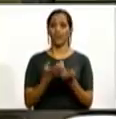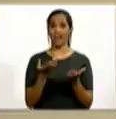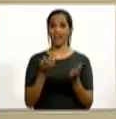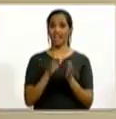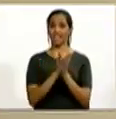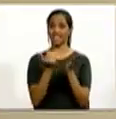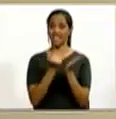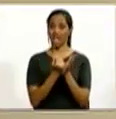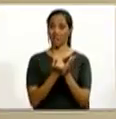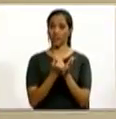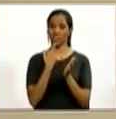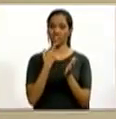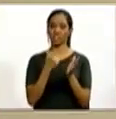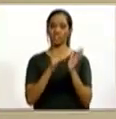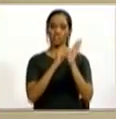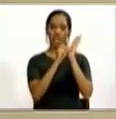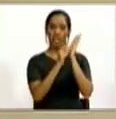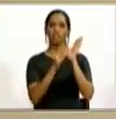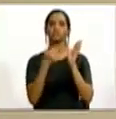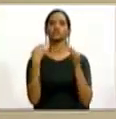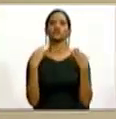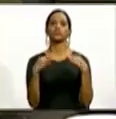¡Berro!